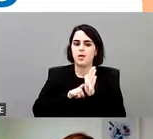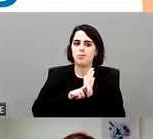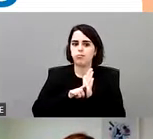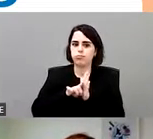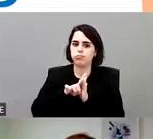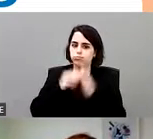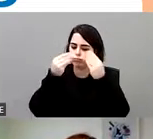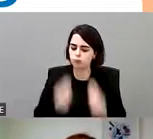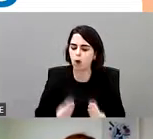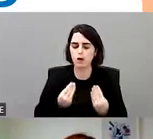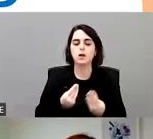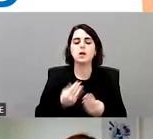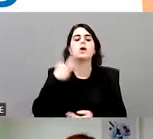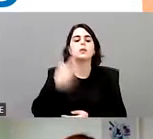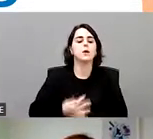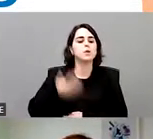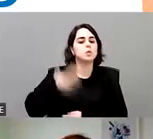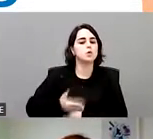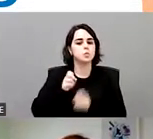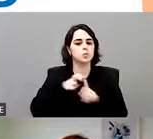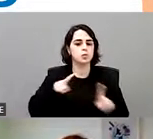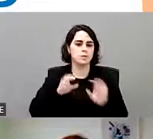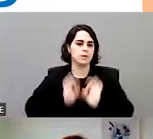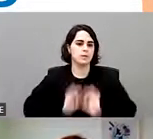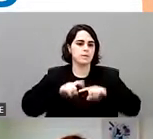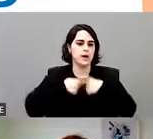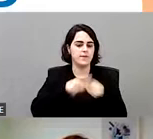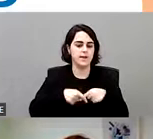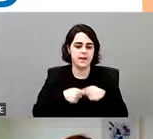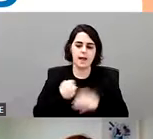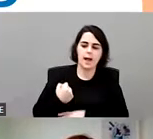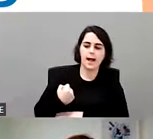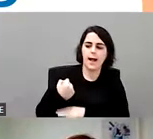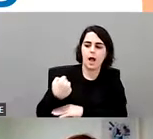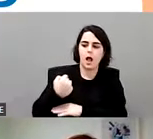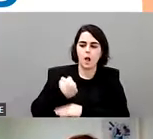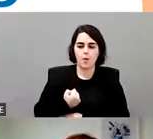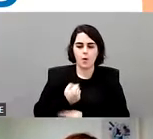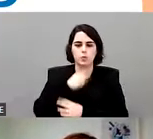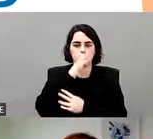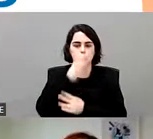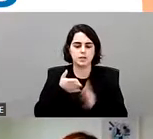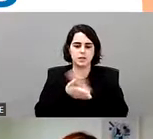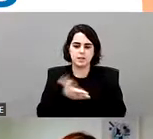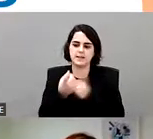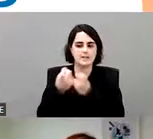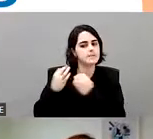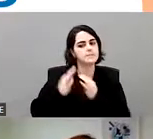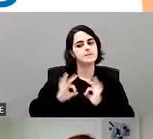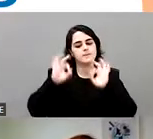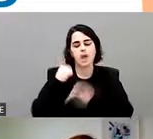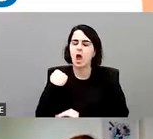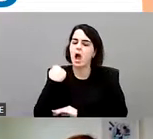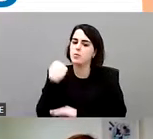Sí que es verdad que fue muy importante el punto familiar, el apoyo, porque al tener grandes necesidades de apoyo,